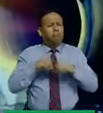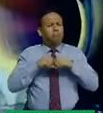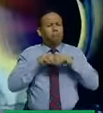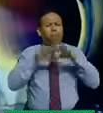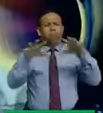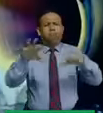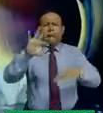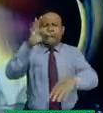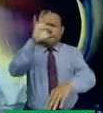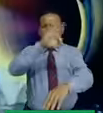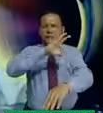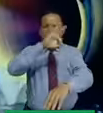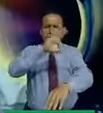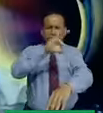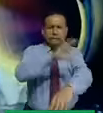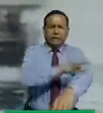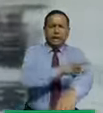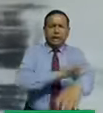este año.